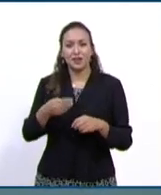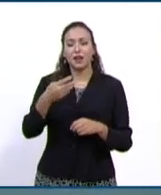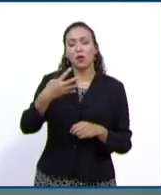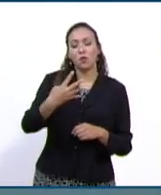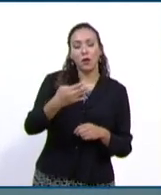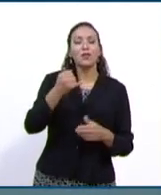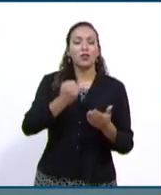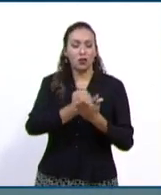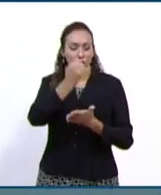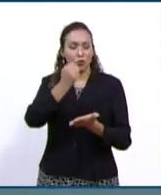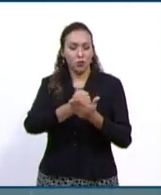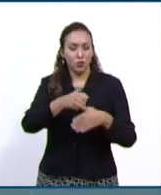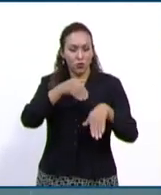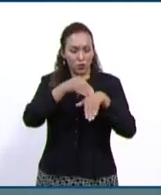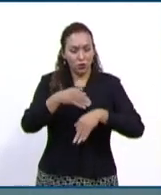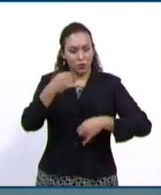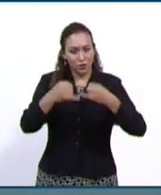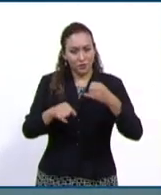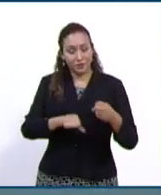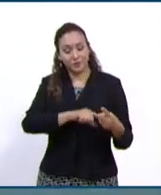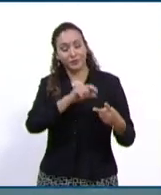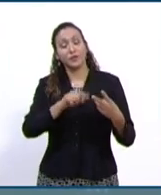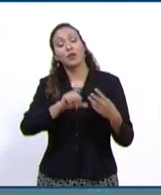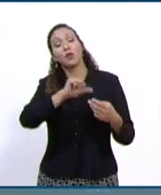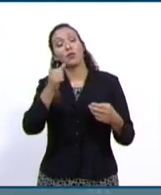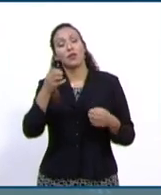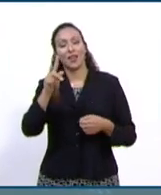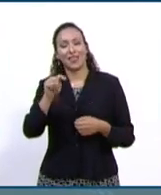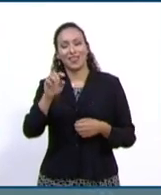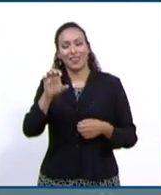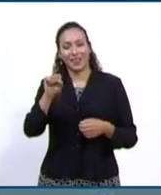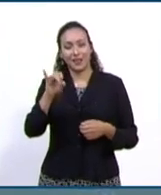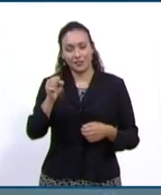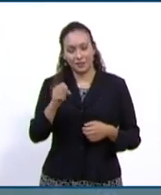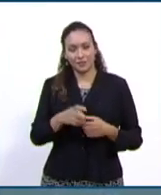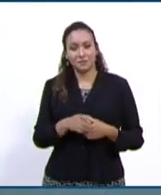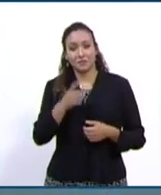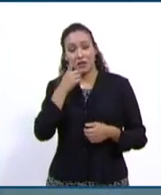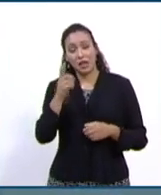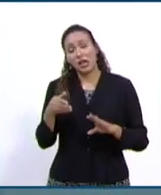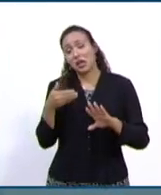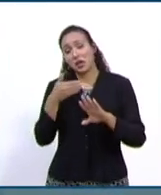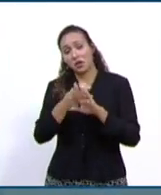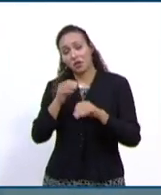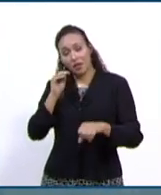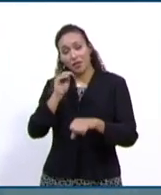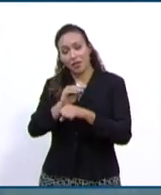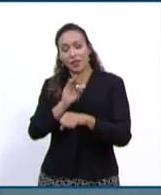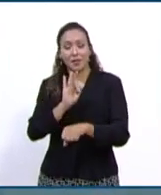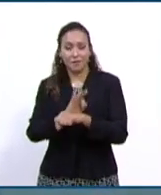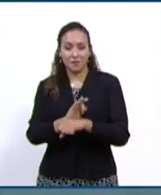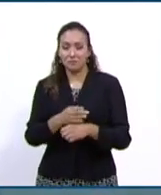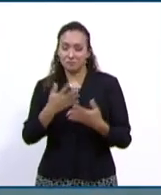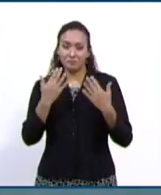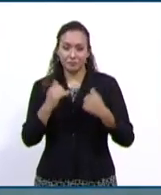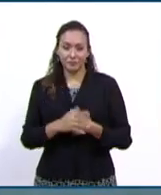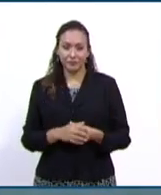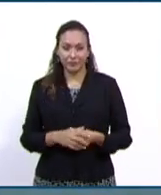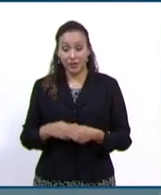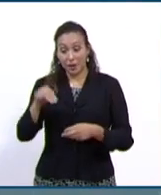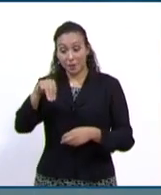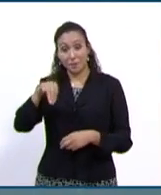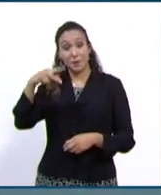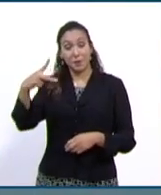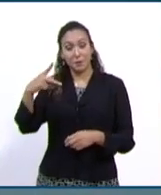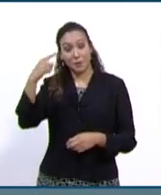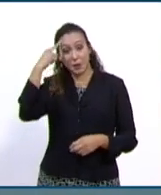jurisprudencias y 3 tesis aisladas, en las que establece que no afecta la defensa adecuada, la facultad del Ministerio Público